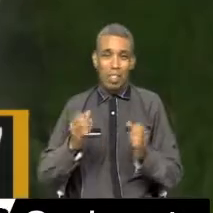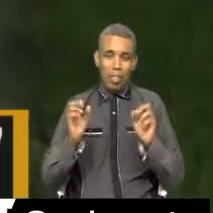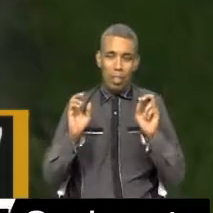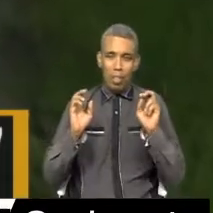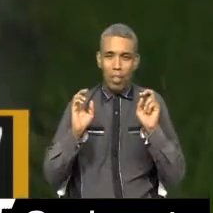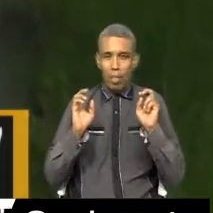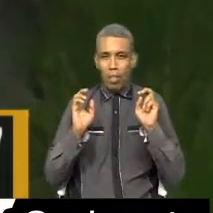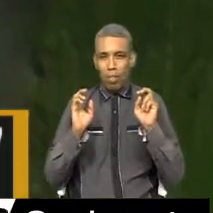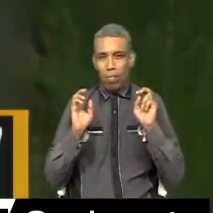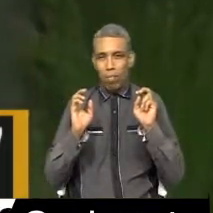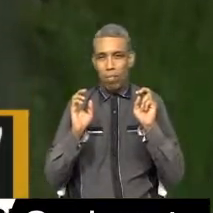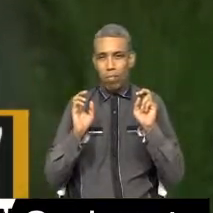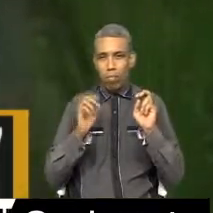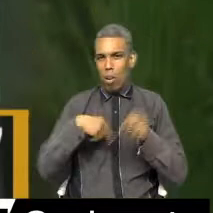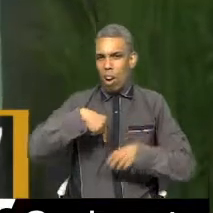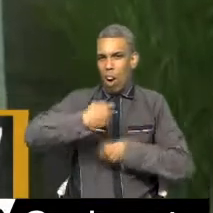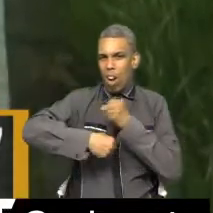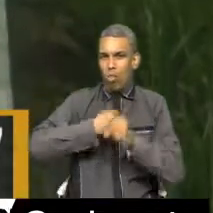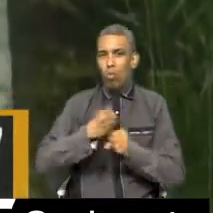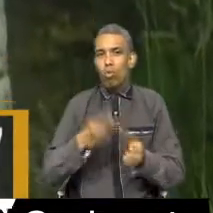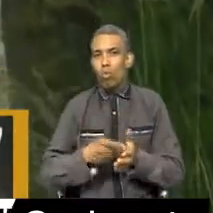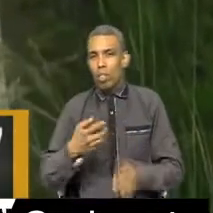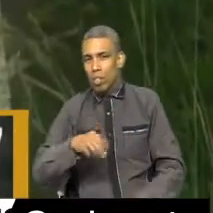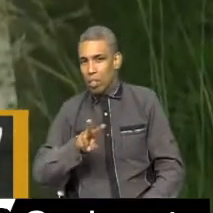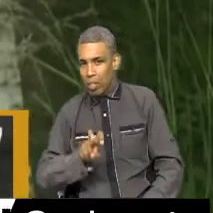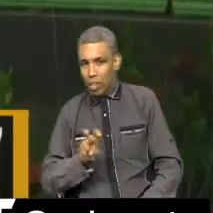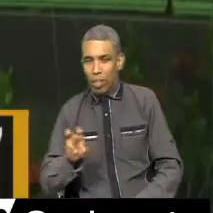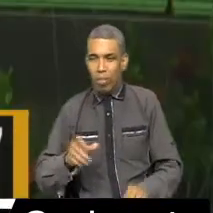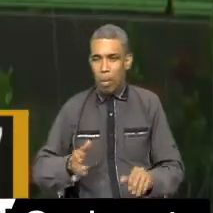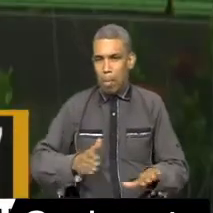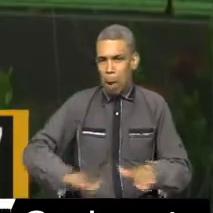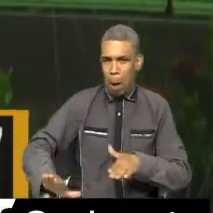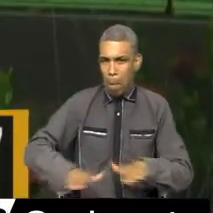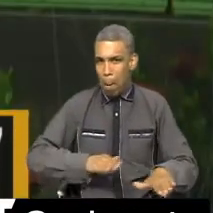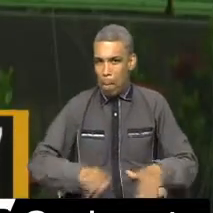hace parte de lo que dejó el 2017 en el patinaje nacional.